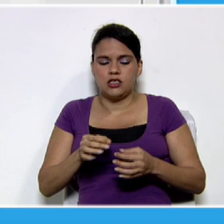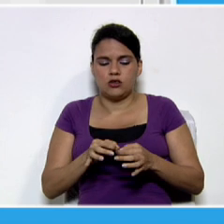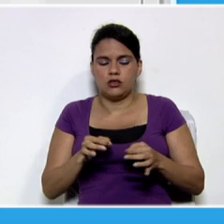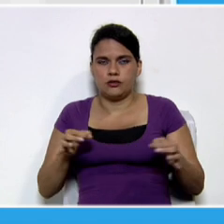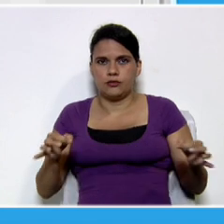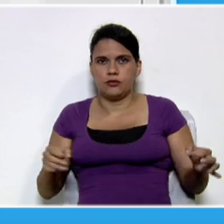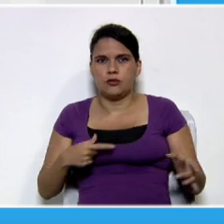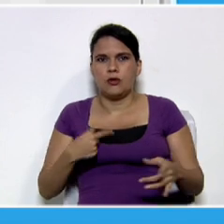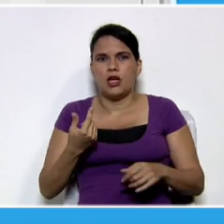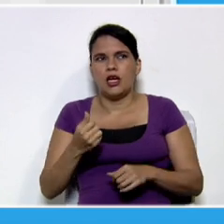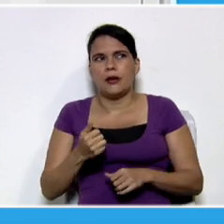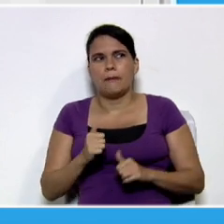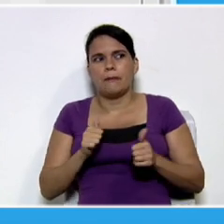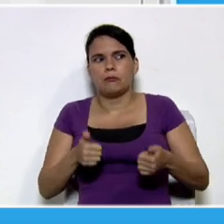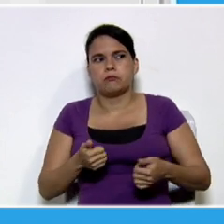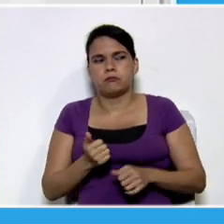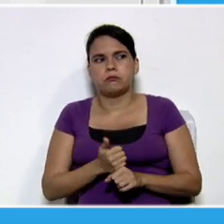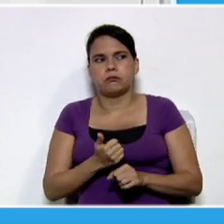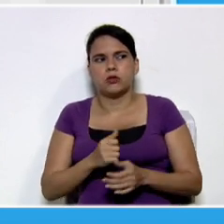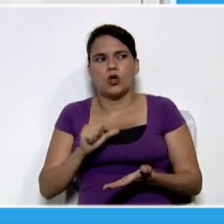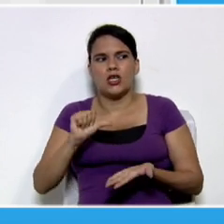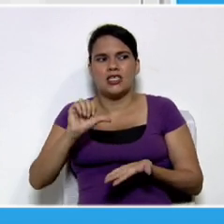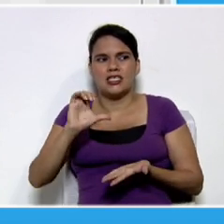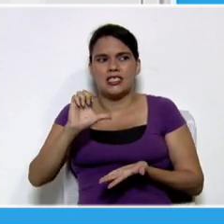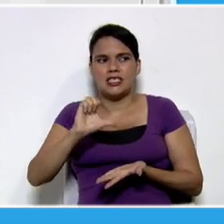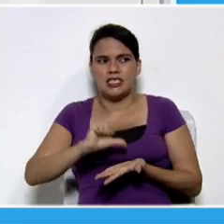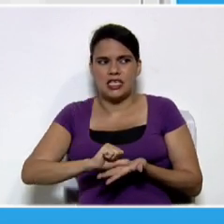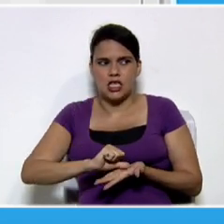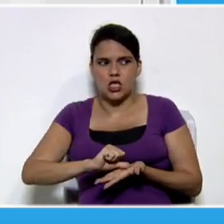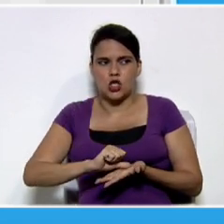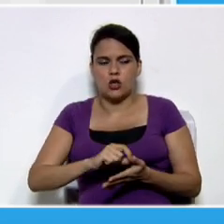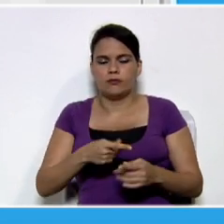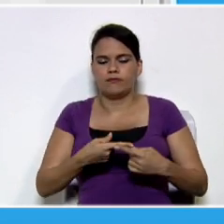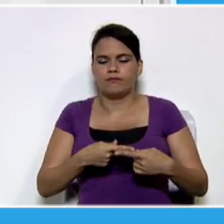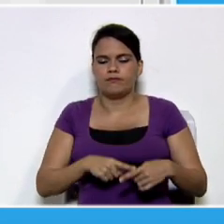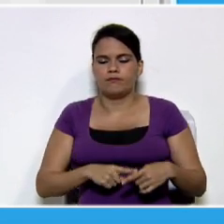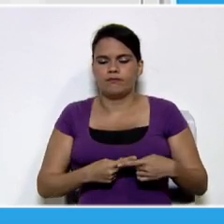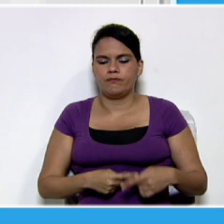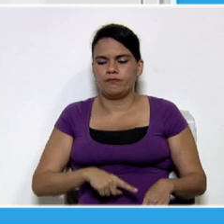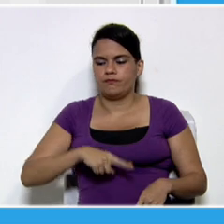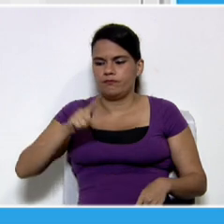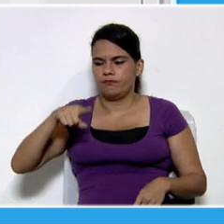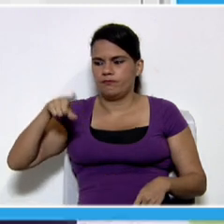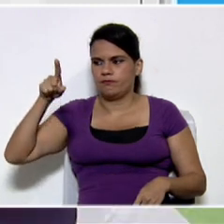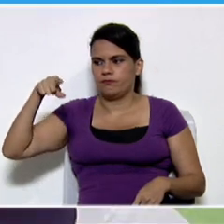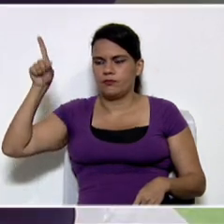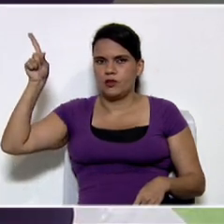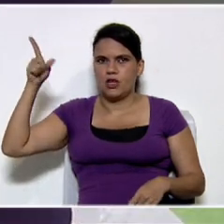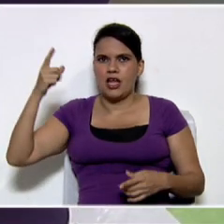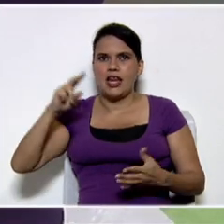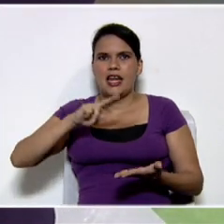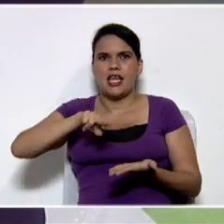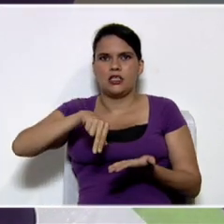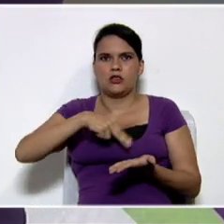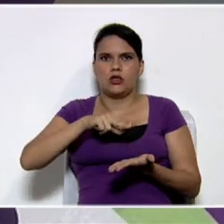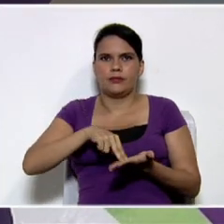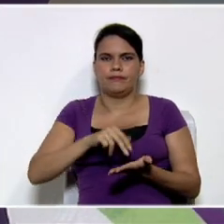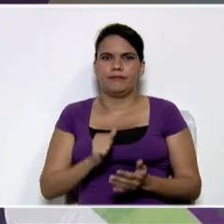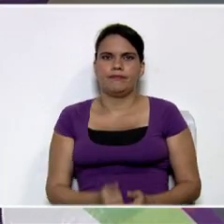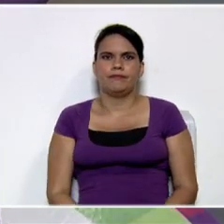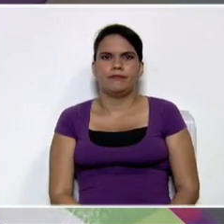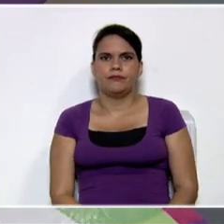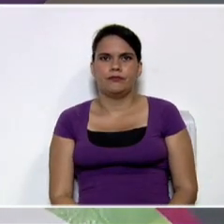estar trabajando con el Centro Estadístico Nacional que te va a permitir poder tener estos índices. Pasamos a la